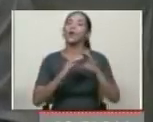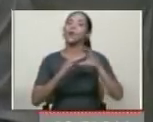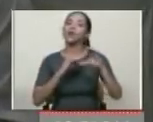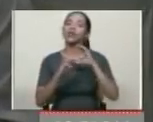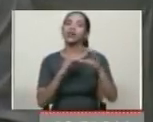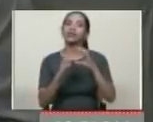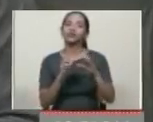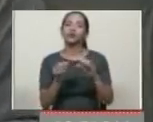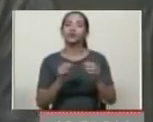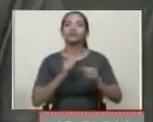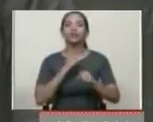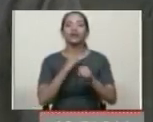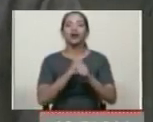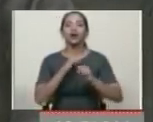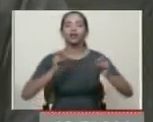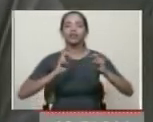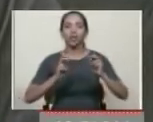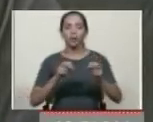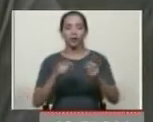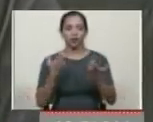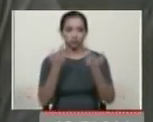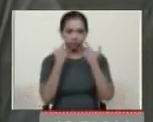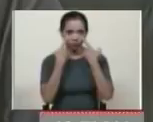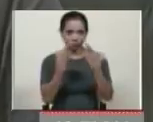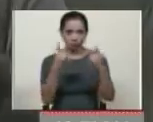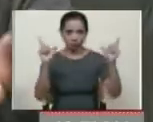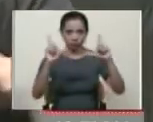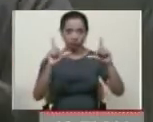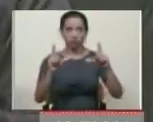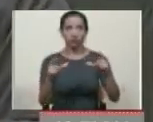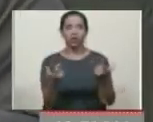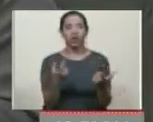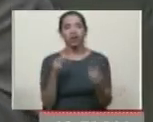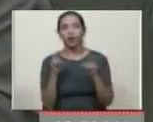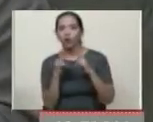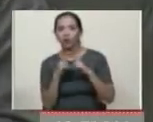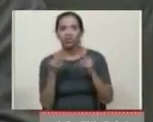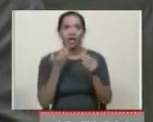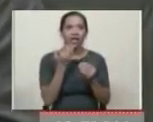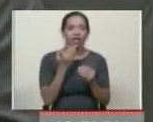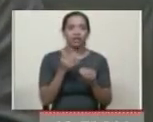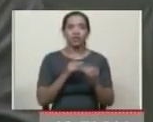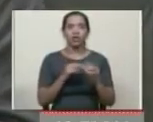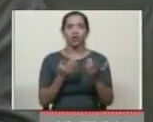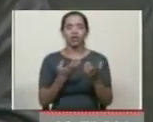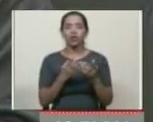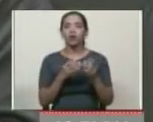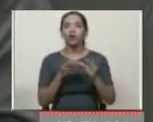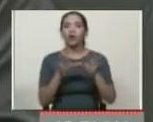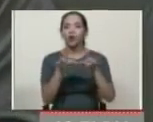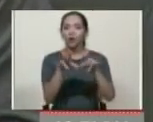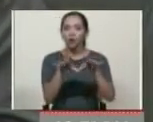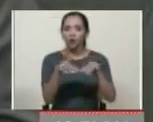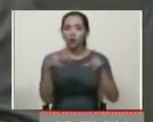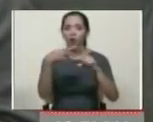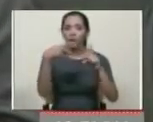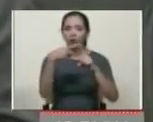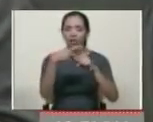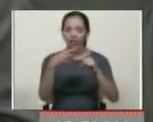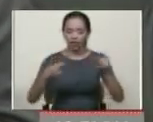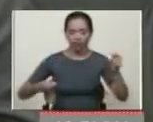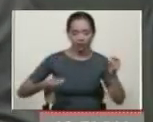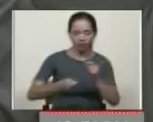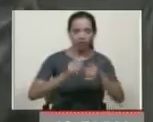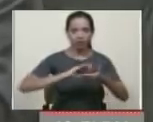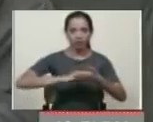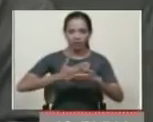tema audiovisual. Algunos de repente conocían un pana en un hotel, en una costa, y ahí se pegaron con las laptops a sistematizar el material con el que